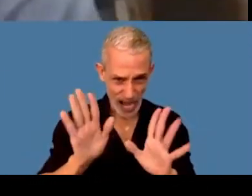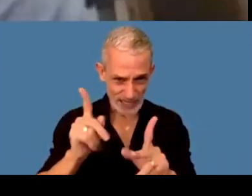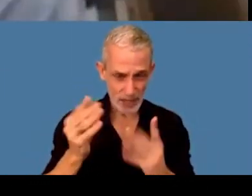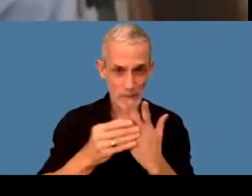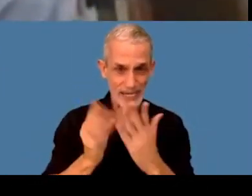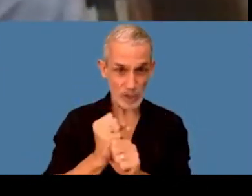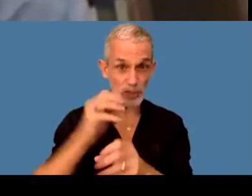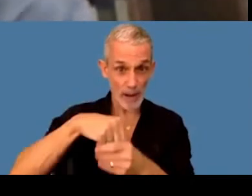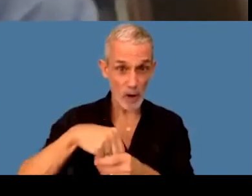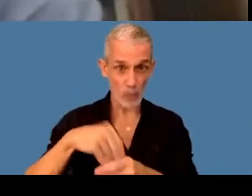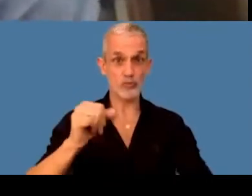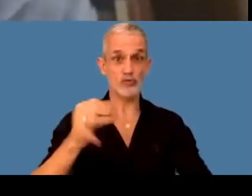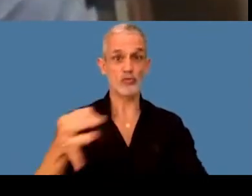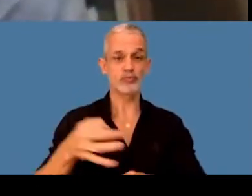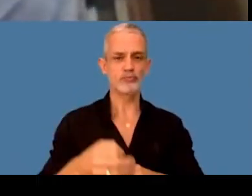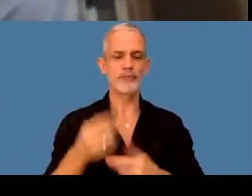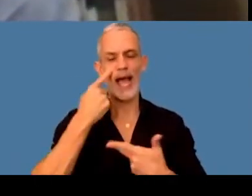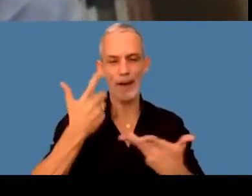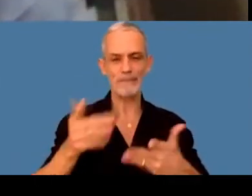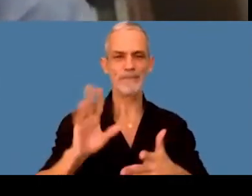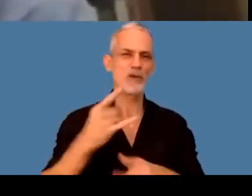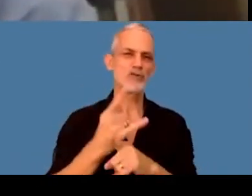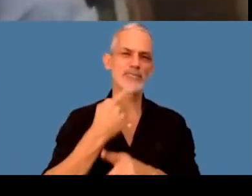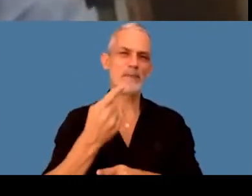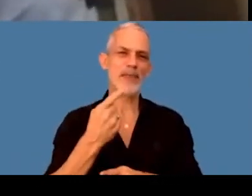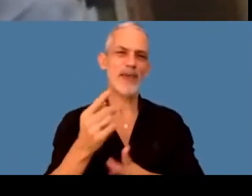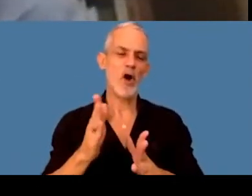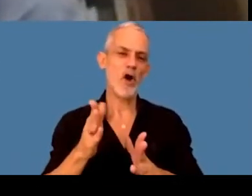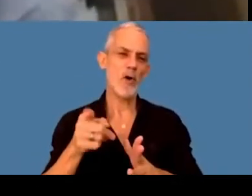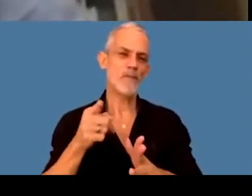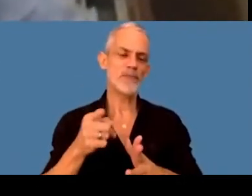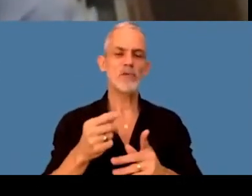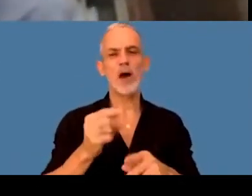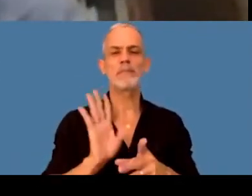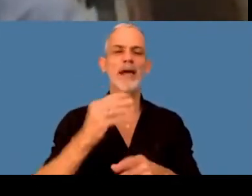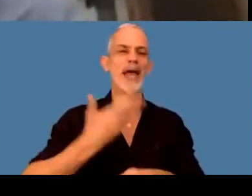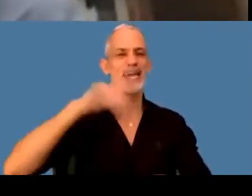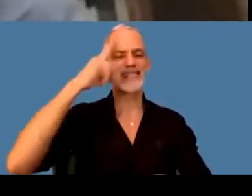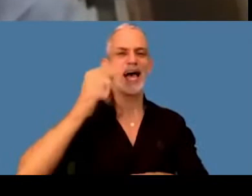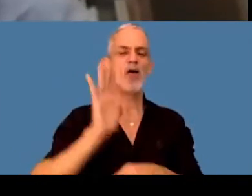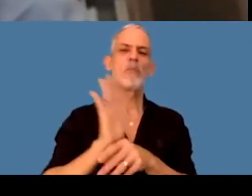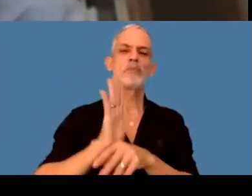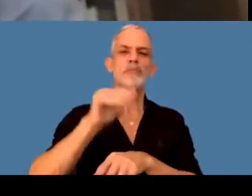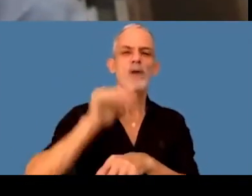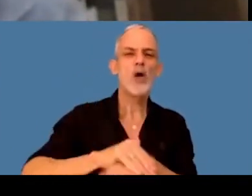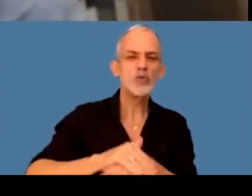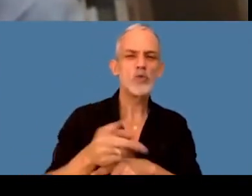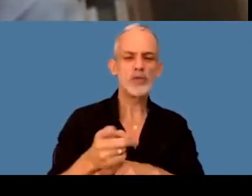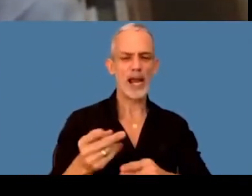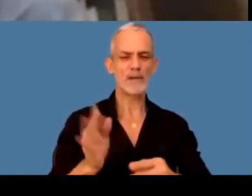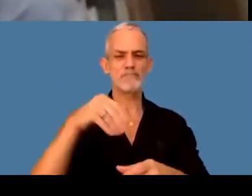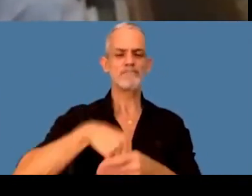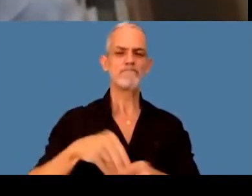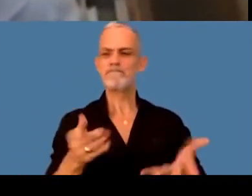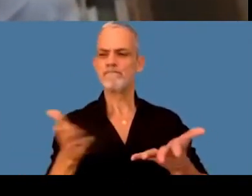Sí. A ver, yo siempre hablo de una intervención tutelar del Estado. Me parece que el Estado tiene que intervenir para